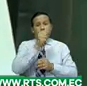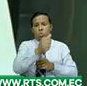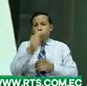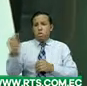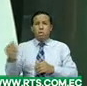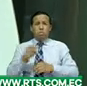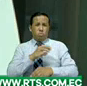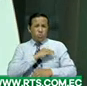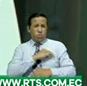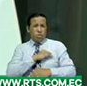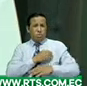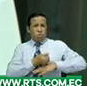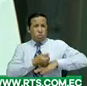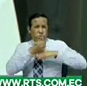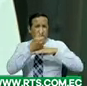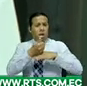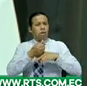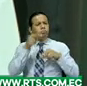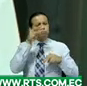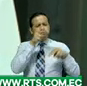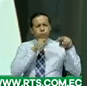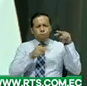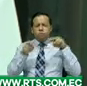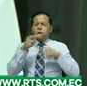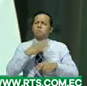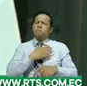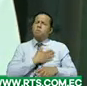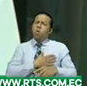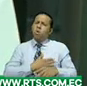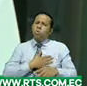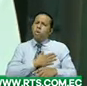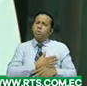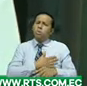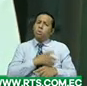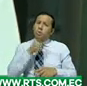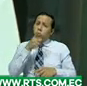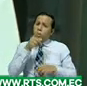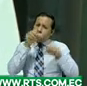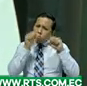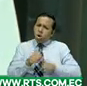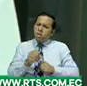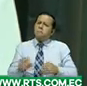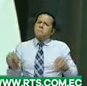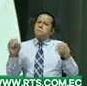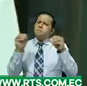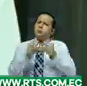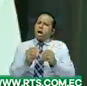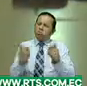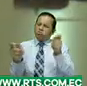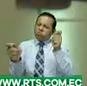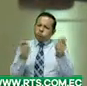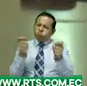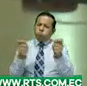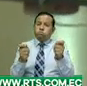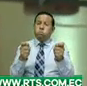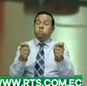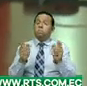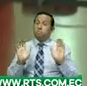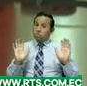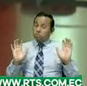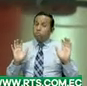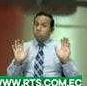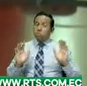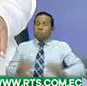estas complicaciones, por favor, rectifiquen las medidas para los próximos feriados. Informó Paola